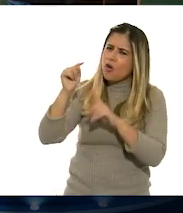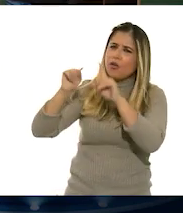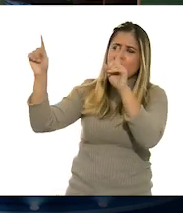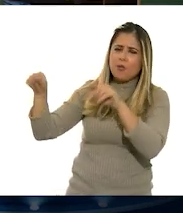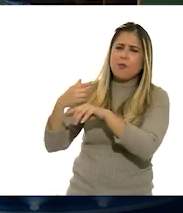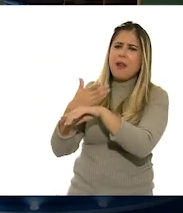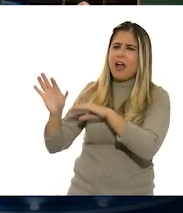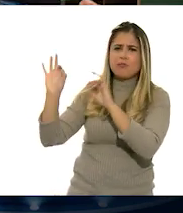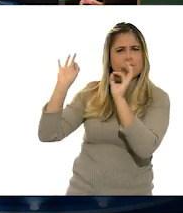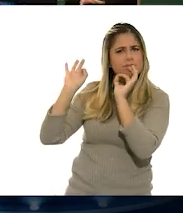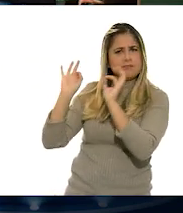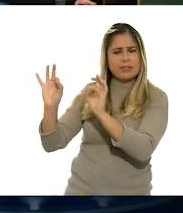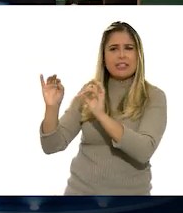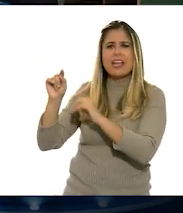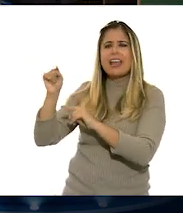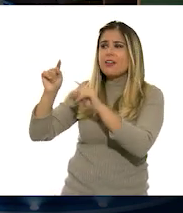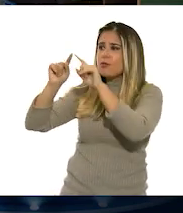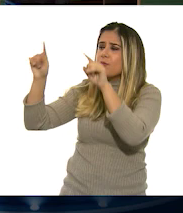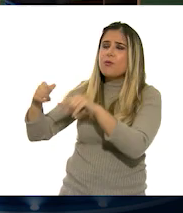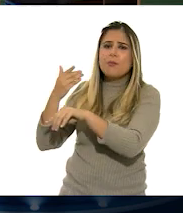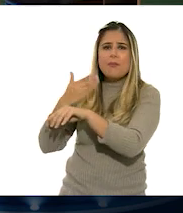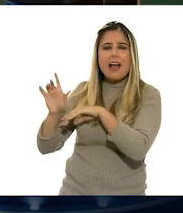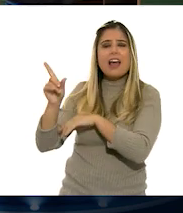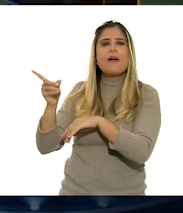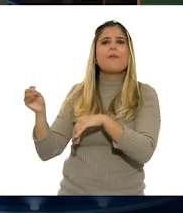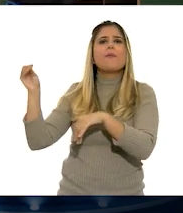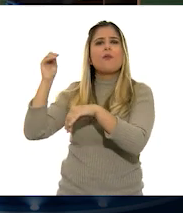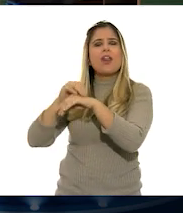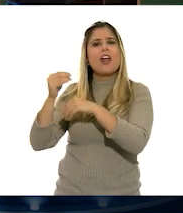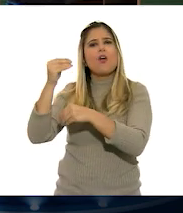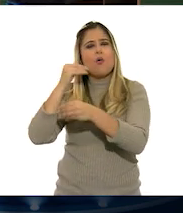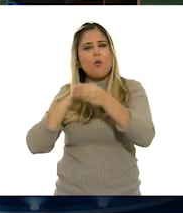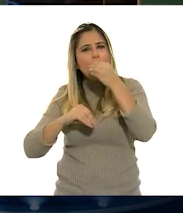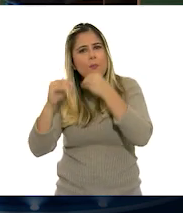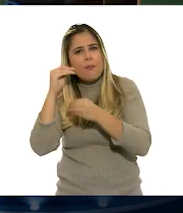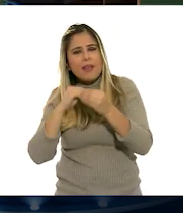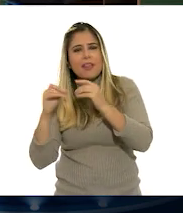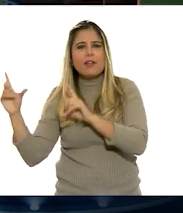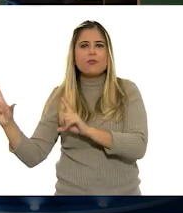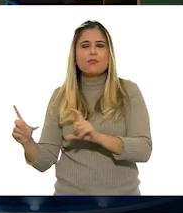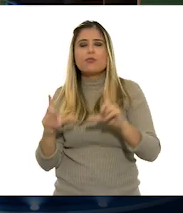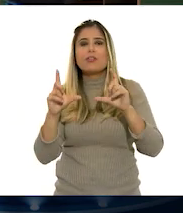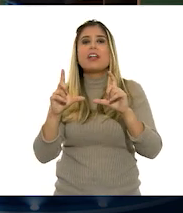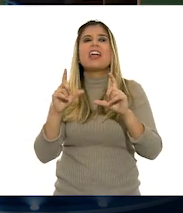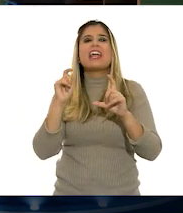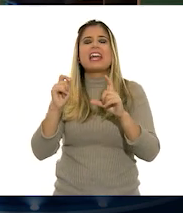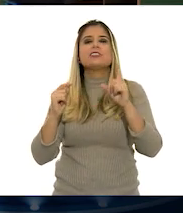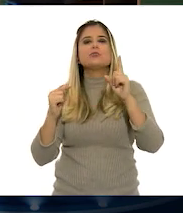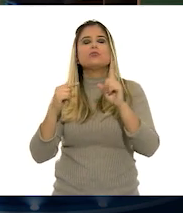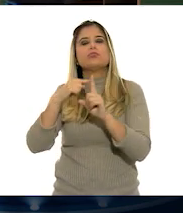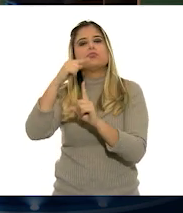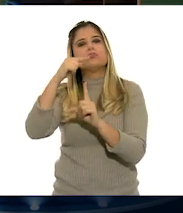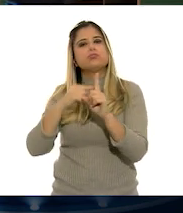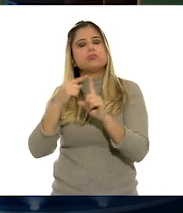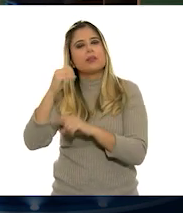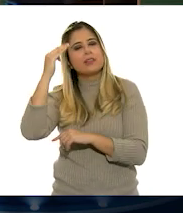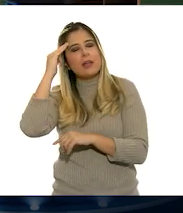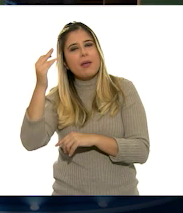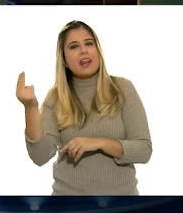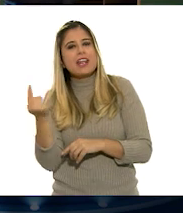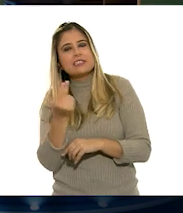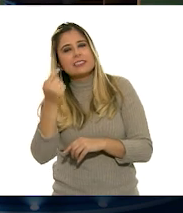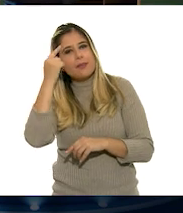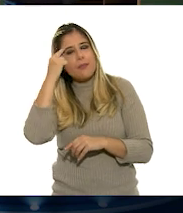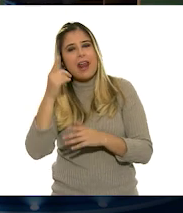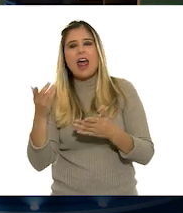Carlos. Esa pantalla blanca tengo que colocar un alimento y la máquina nos dirá la temperatura y el tiempo que necesita